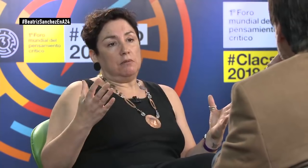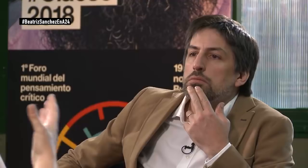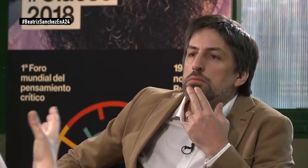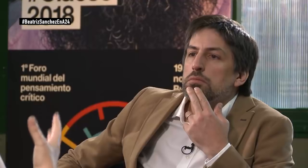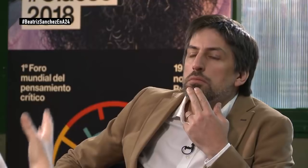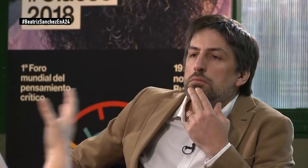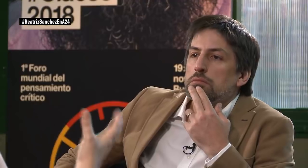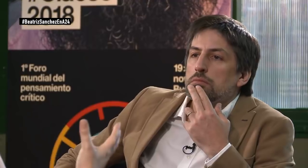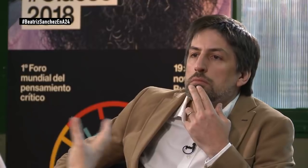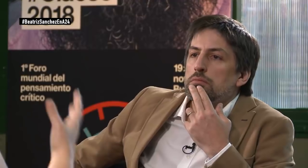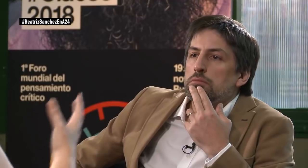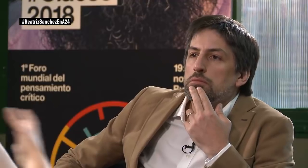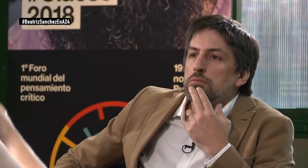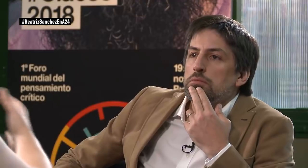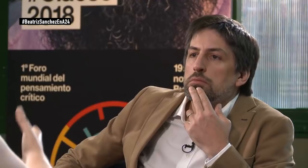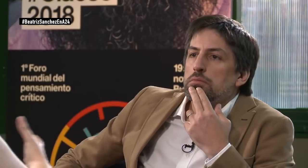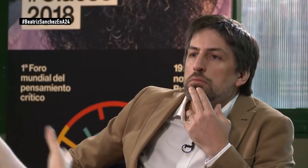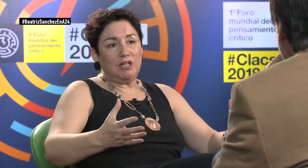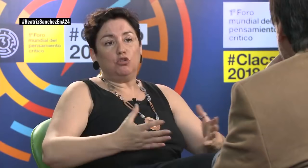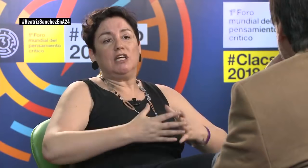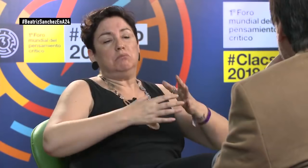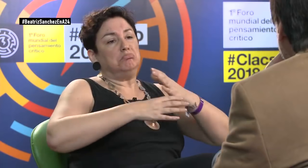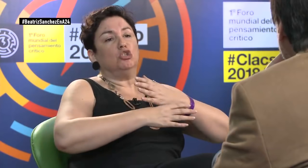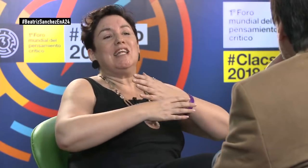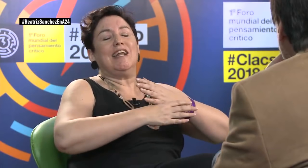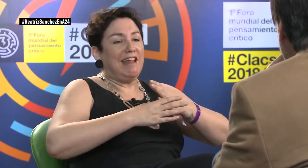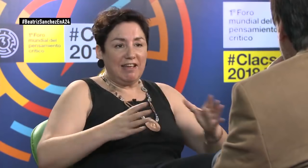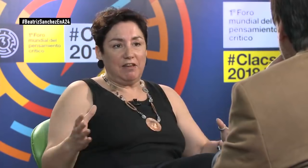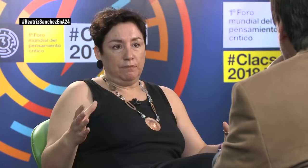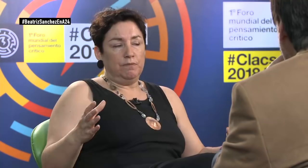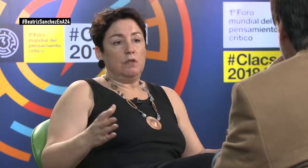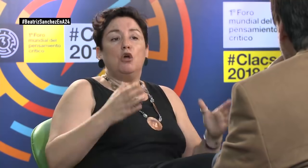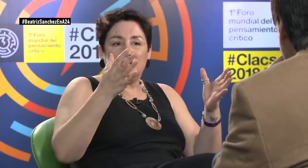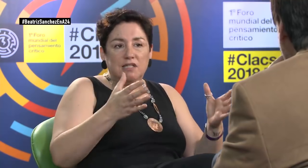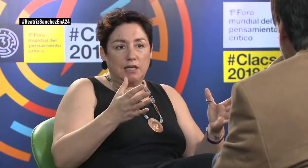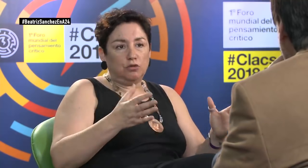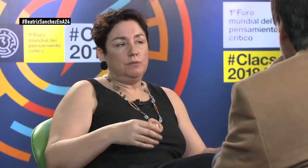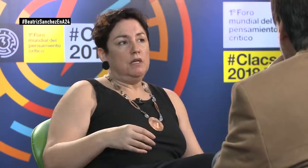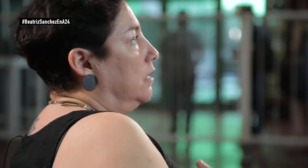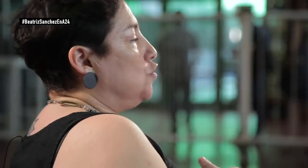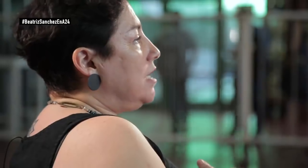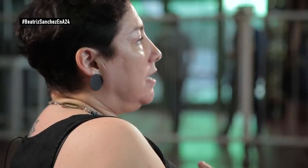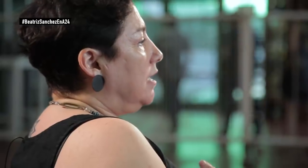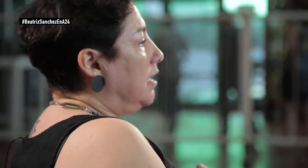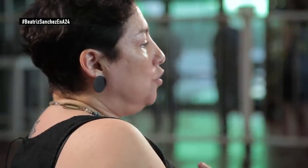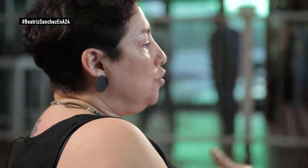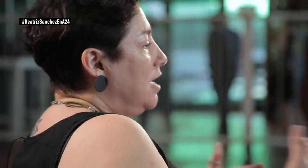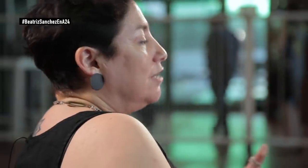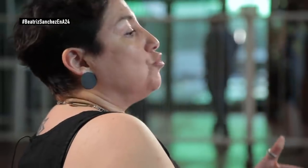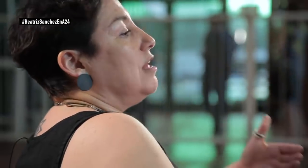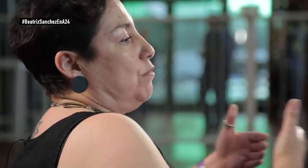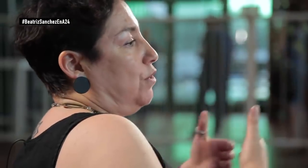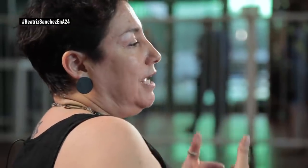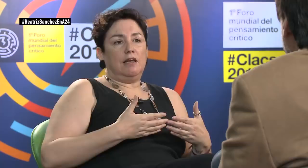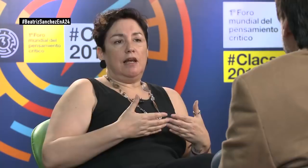sabe que básicamente le dispararon pensando que él había participado en un delito que no tenía nada que ver. Es un asesinato. Entonces, creo que hoy